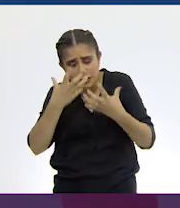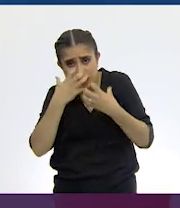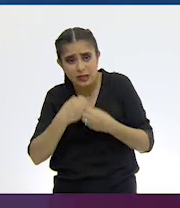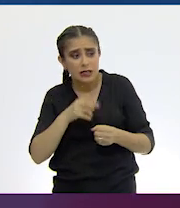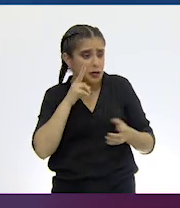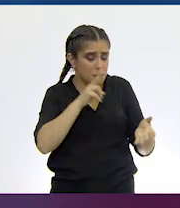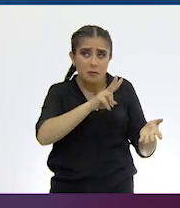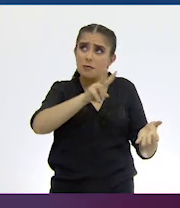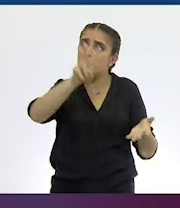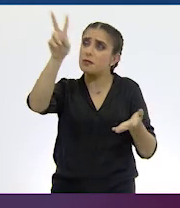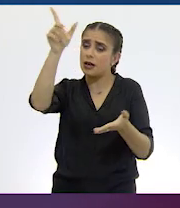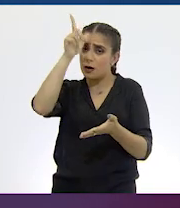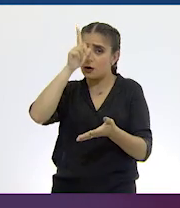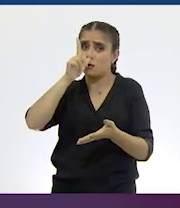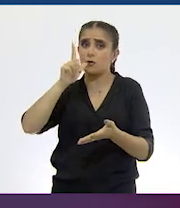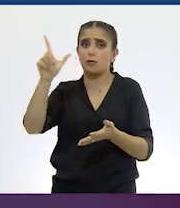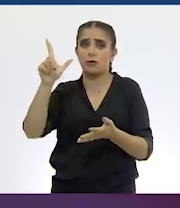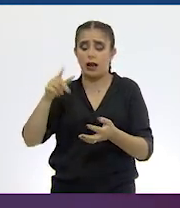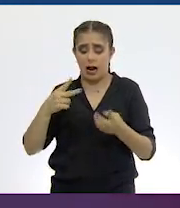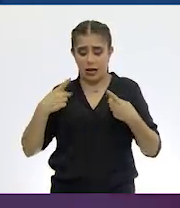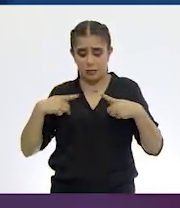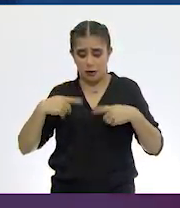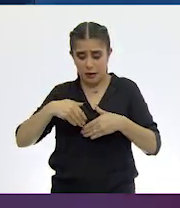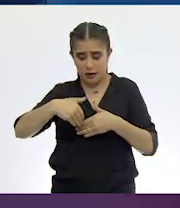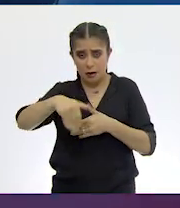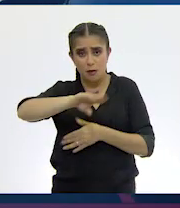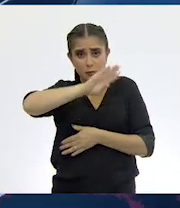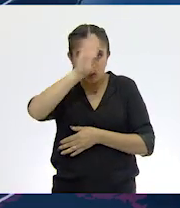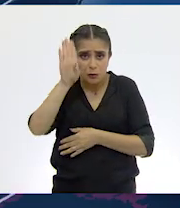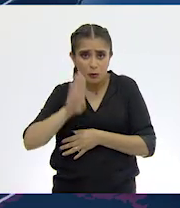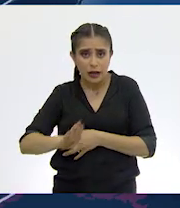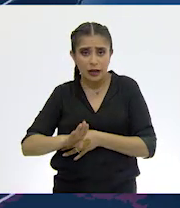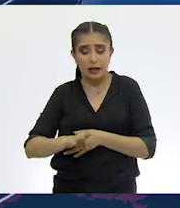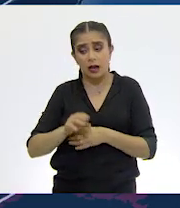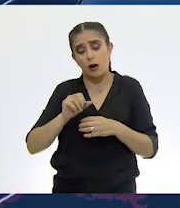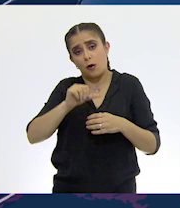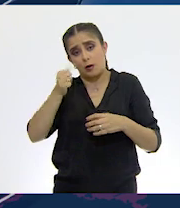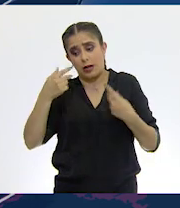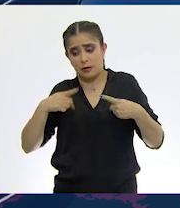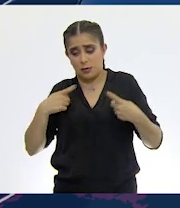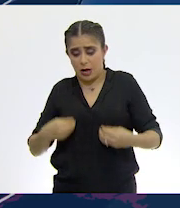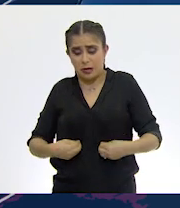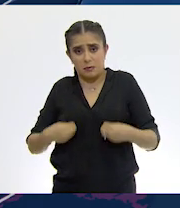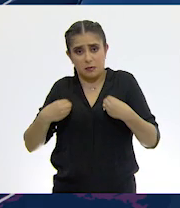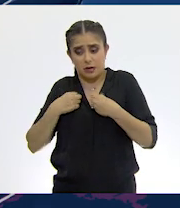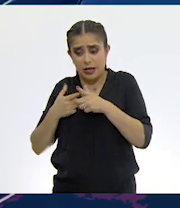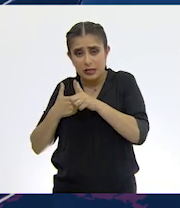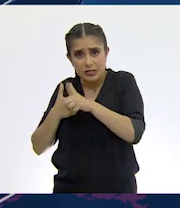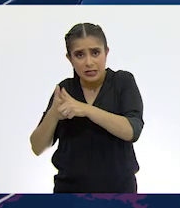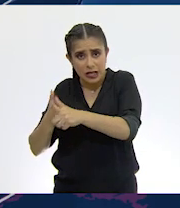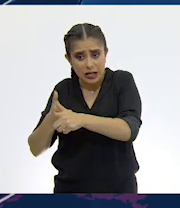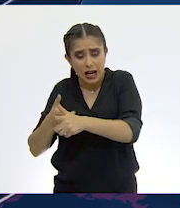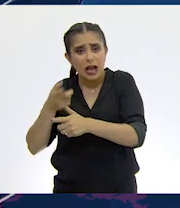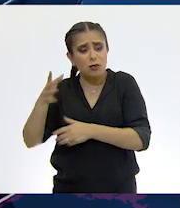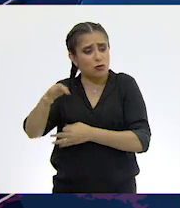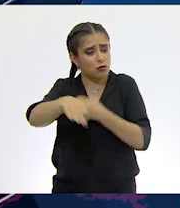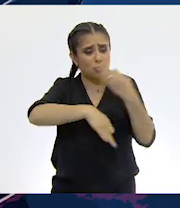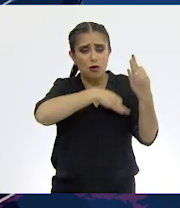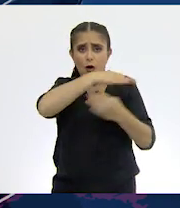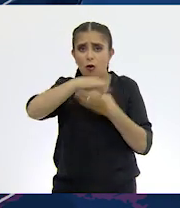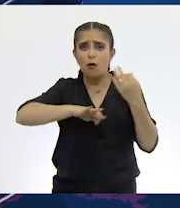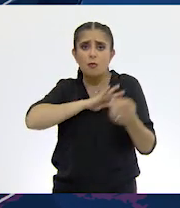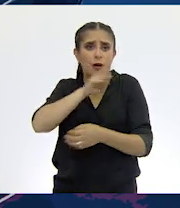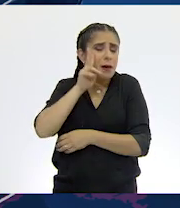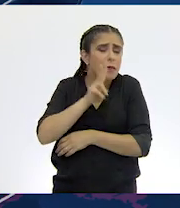los condenados a muerte y para los condenados a vida, no hay mejor estimulante que la luna en